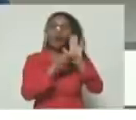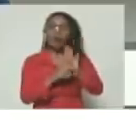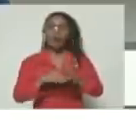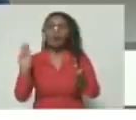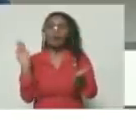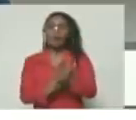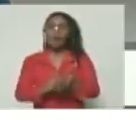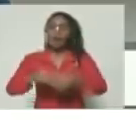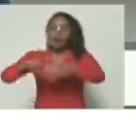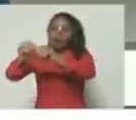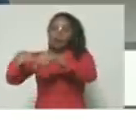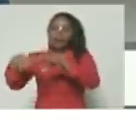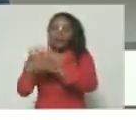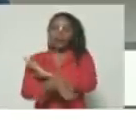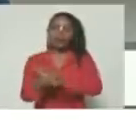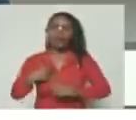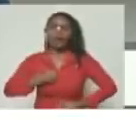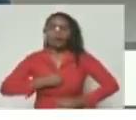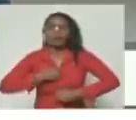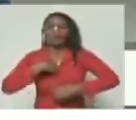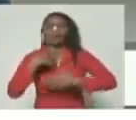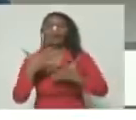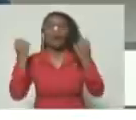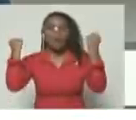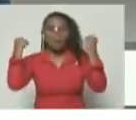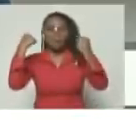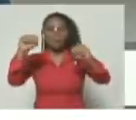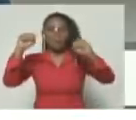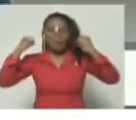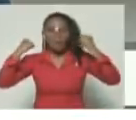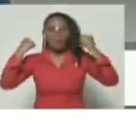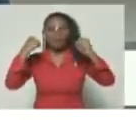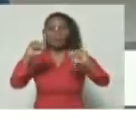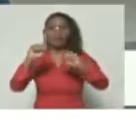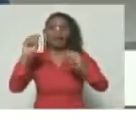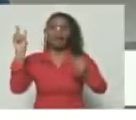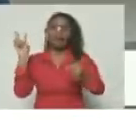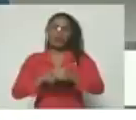renuncia expresa, práctica, a la